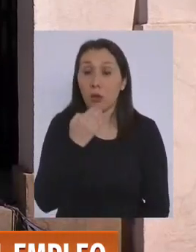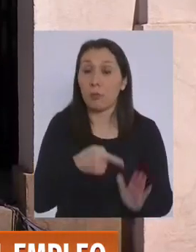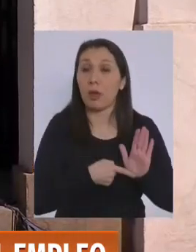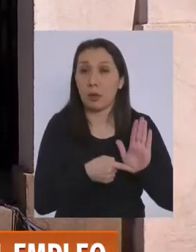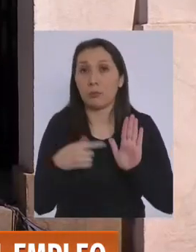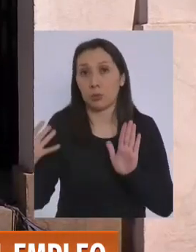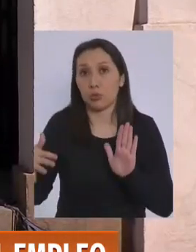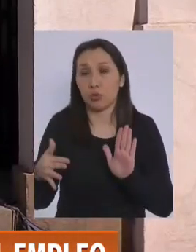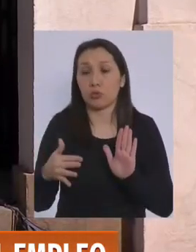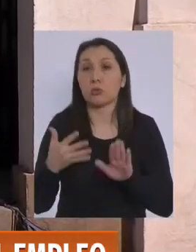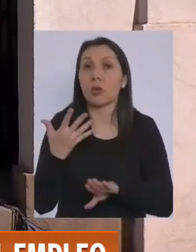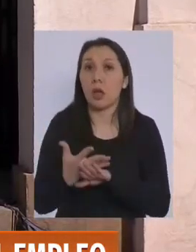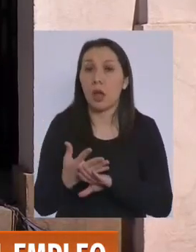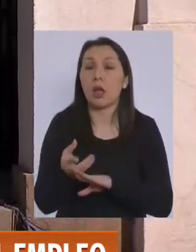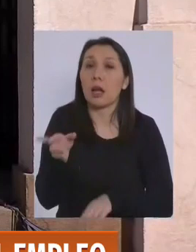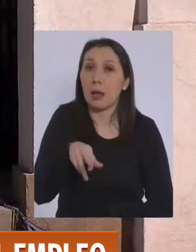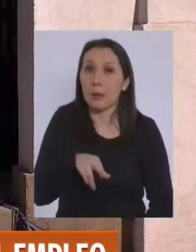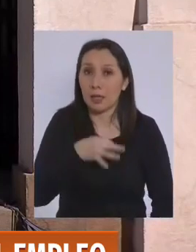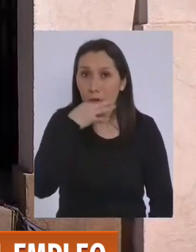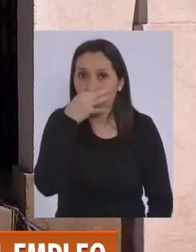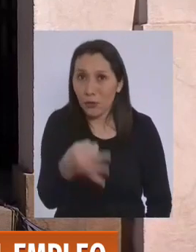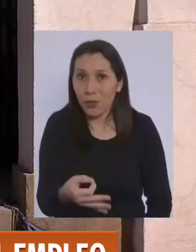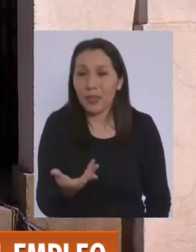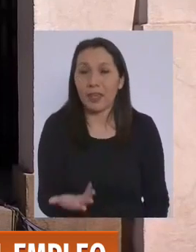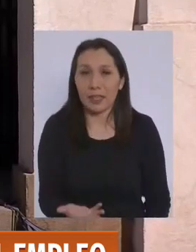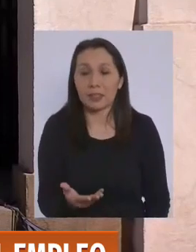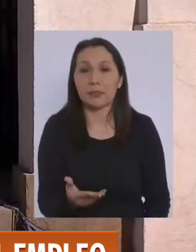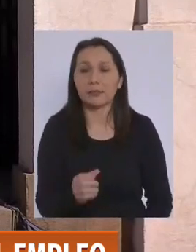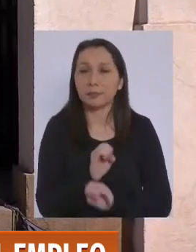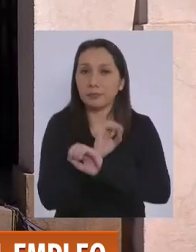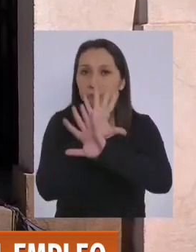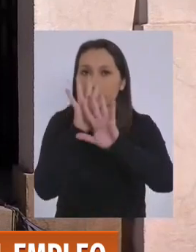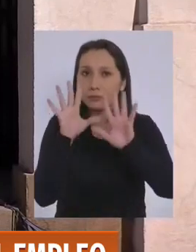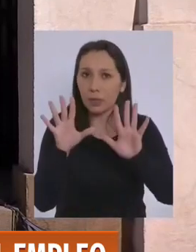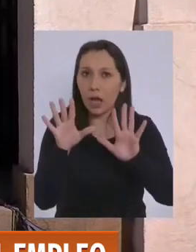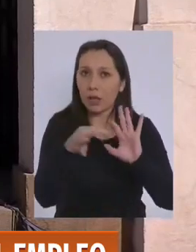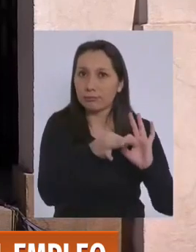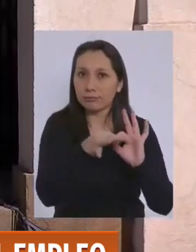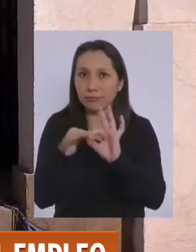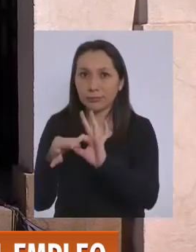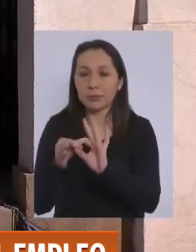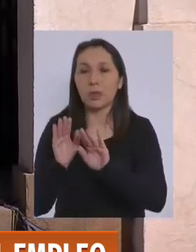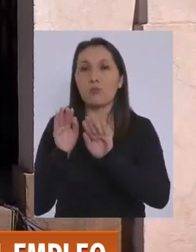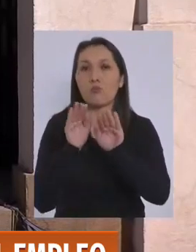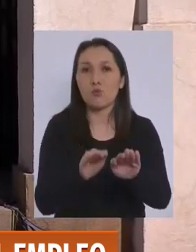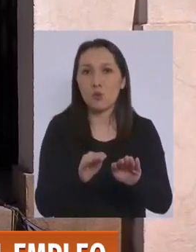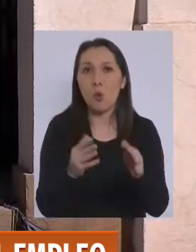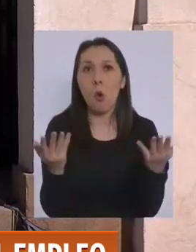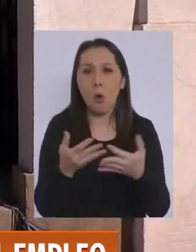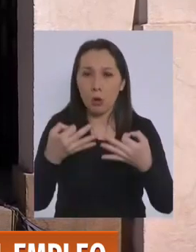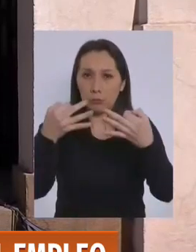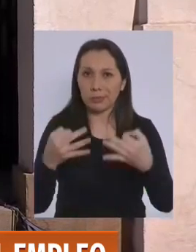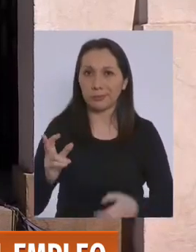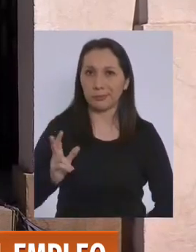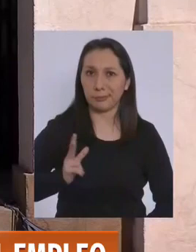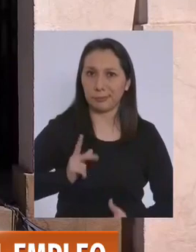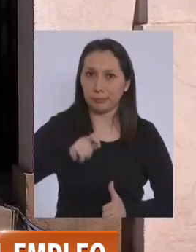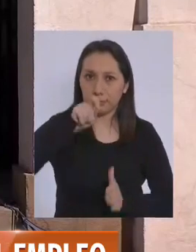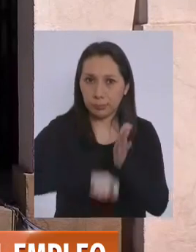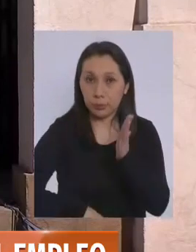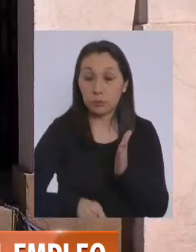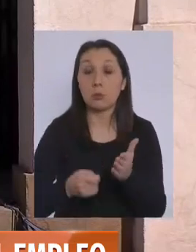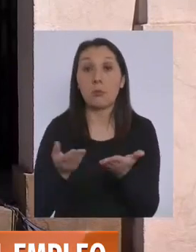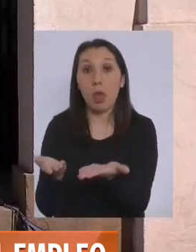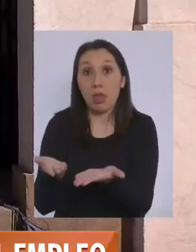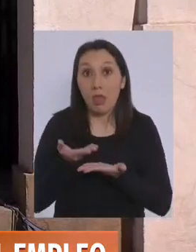resaltarlo porque he insistido una y otra vez en este punto, con un claro mensaje en favor de la formalización. Acá, para